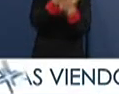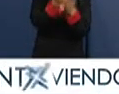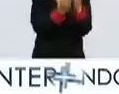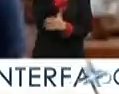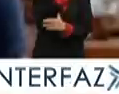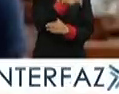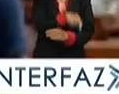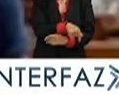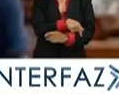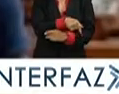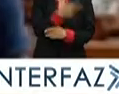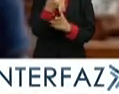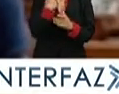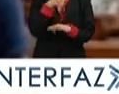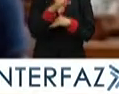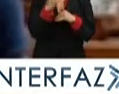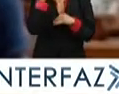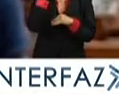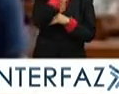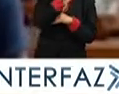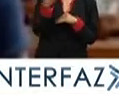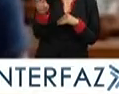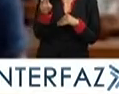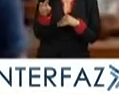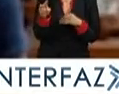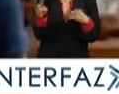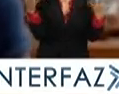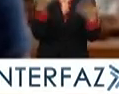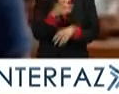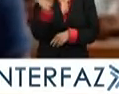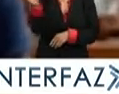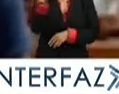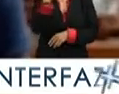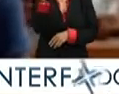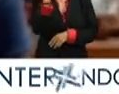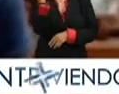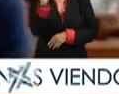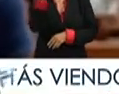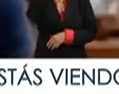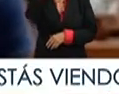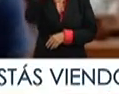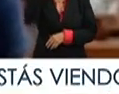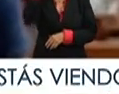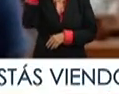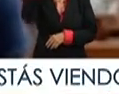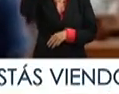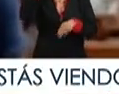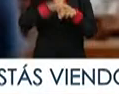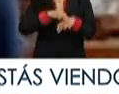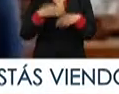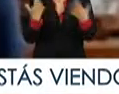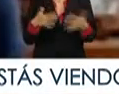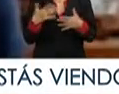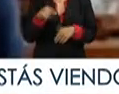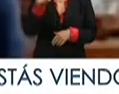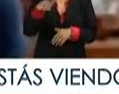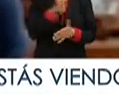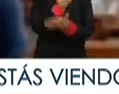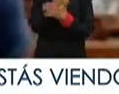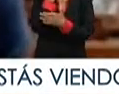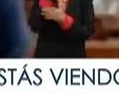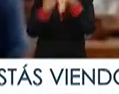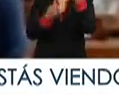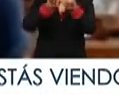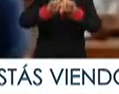nuevo, y pues como todo, pues quizás sea una experiencia que siempre queda marcada. Al llegar a una escuela